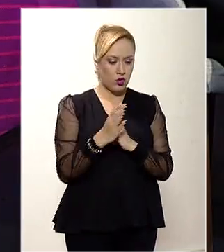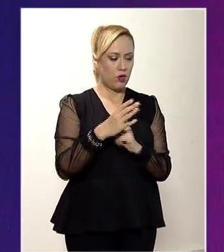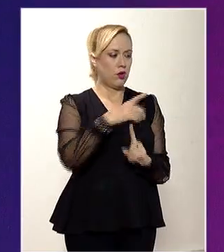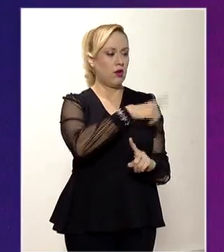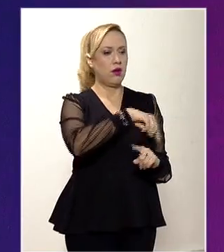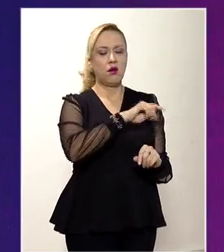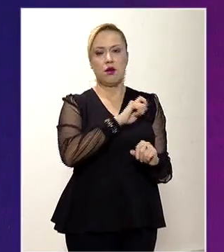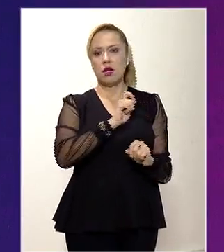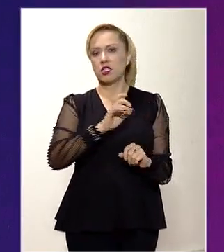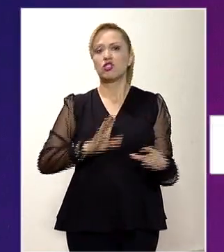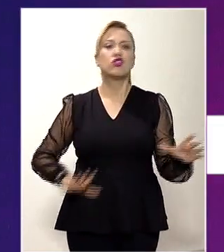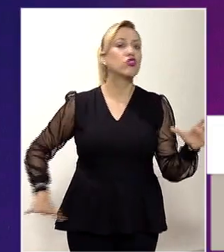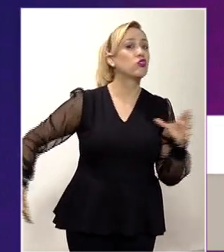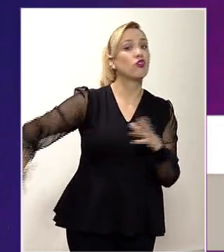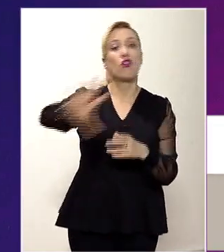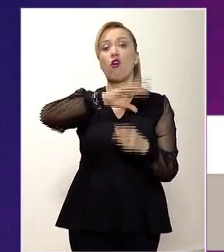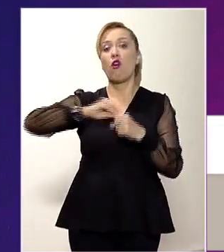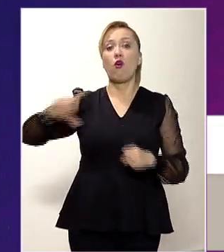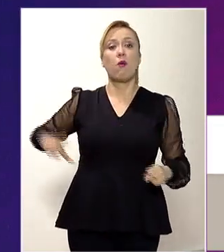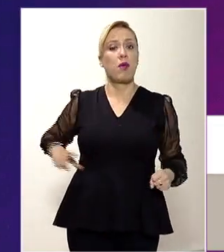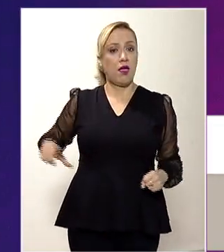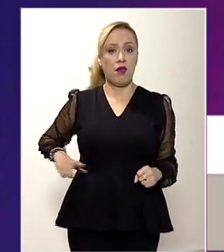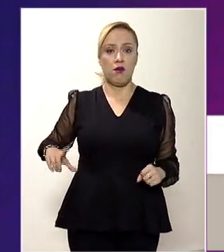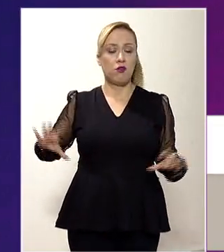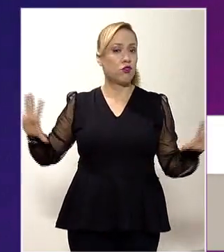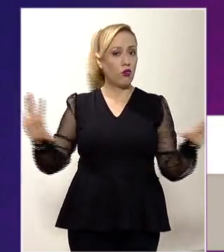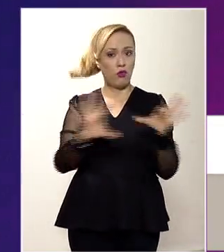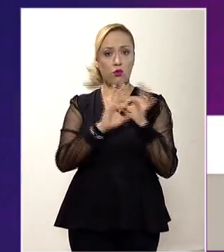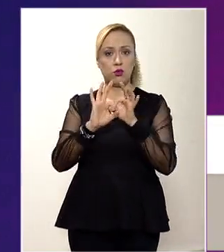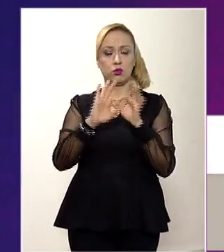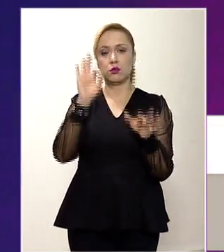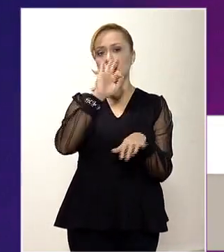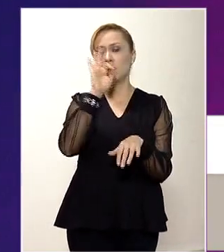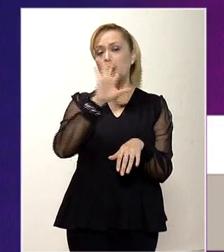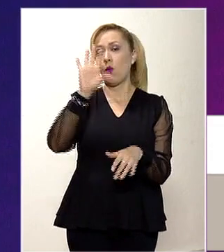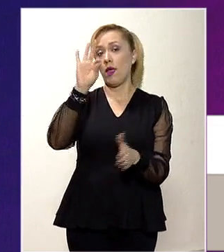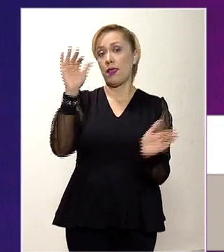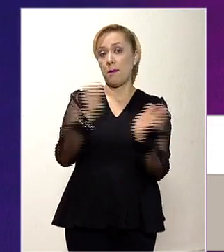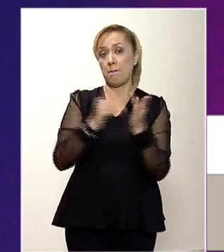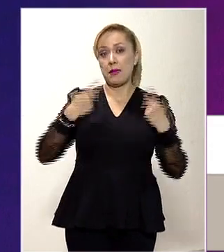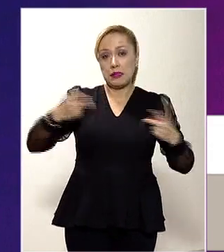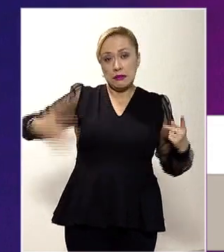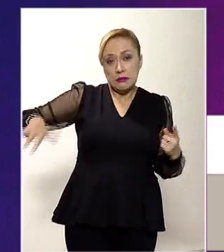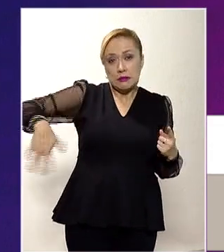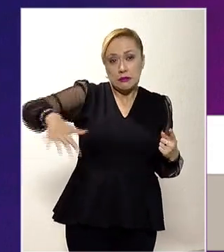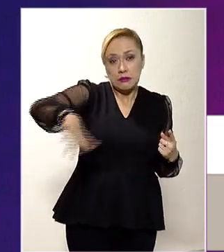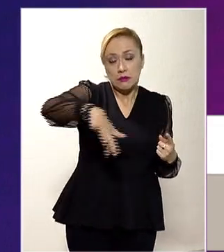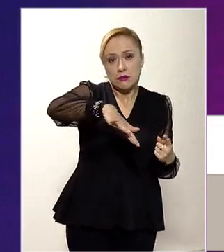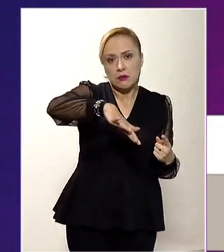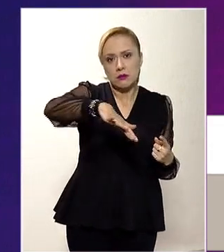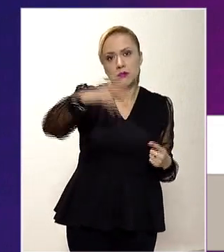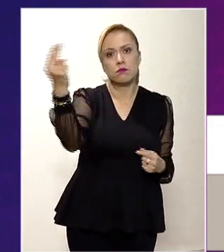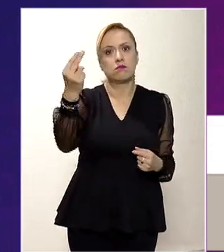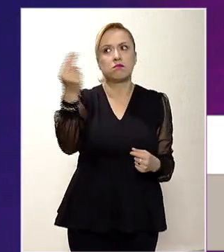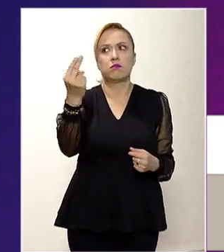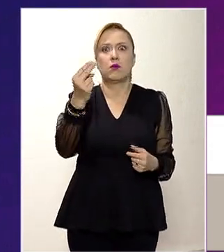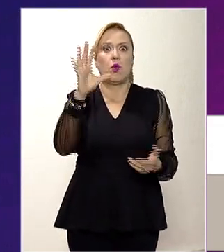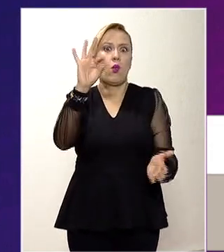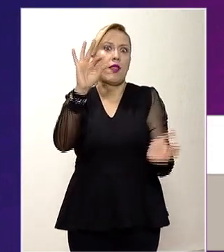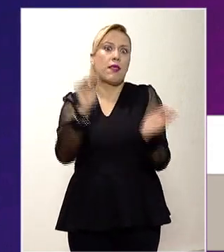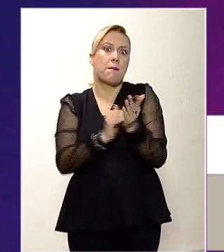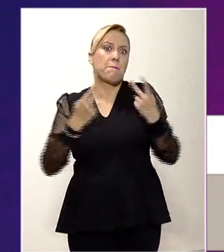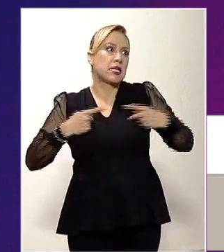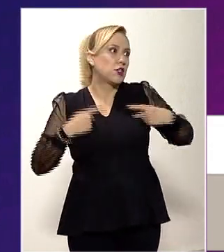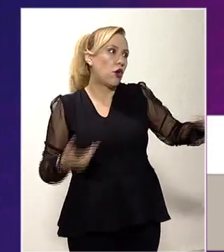Estado completo y de la sociedad en su conjunto, porque al final, si buscamos a 40,000 personas, necesitaríamos mínimo 40,000